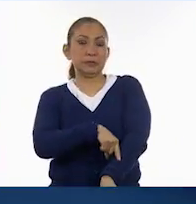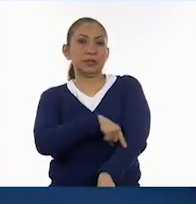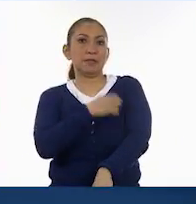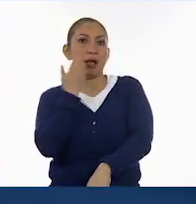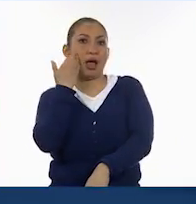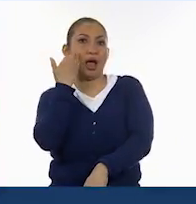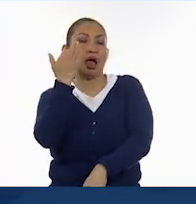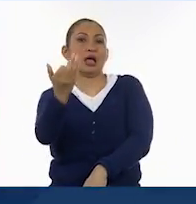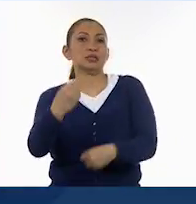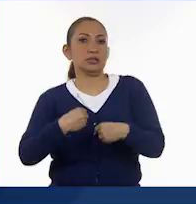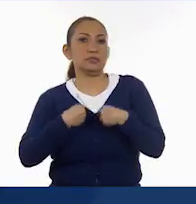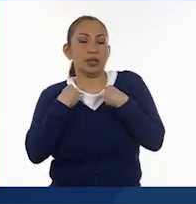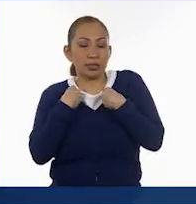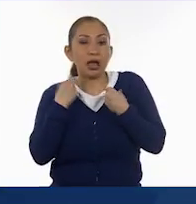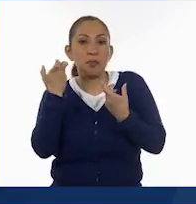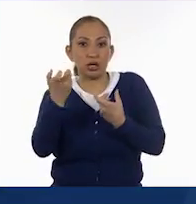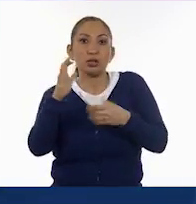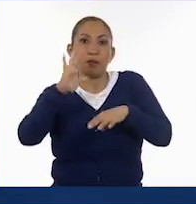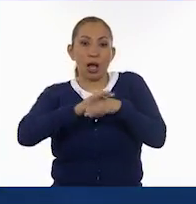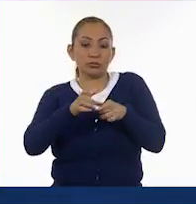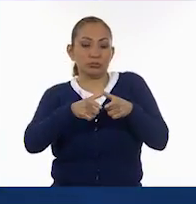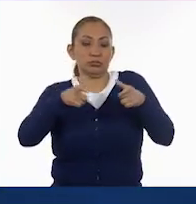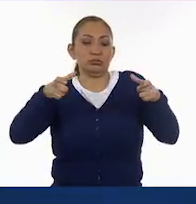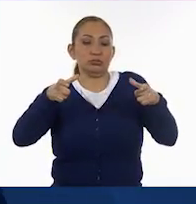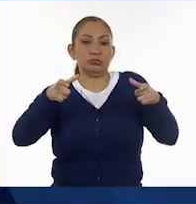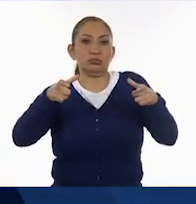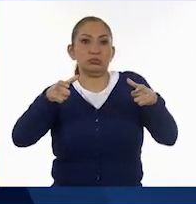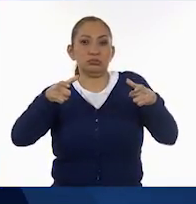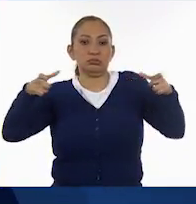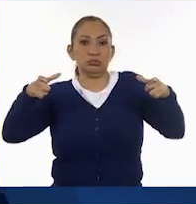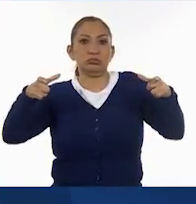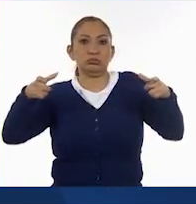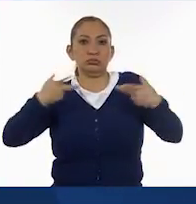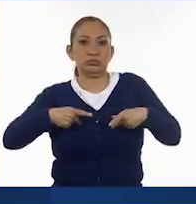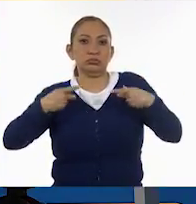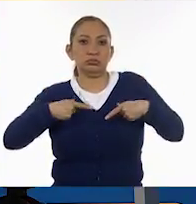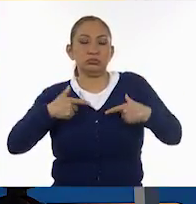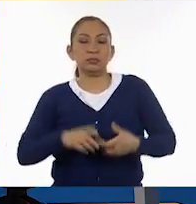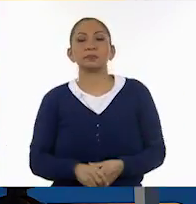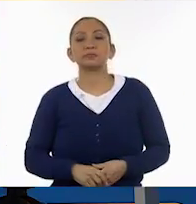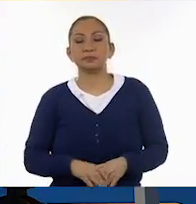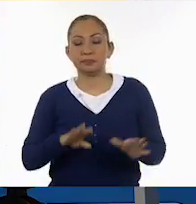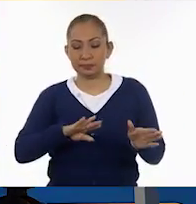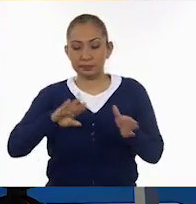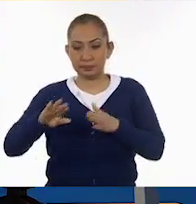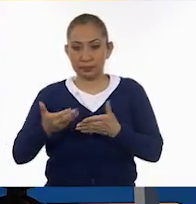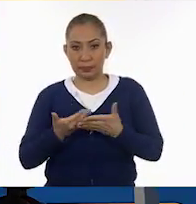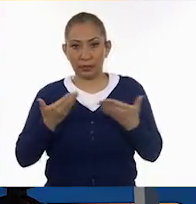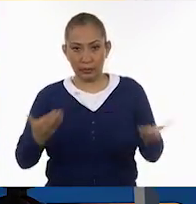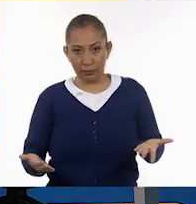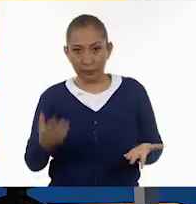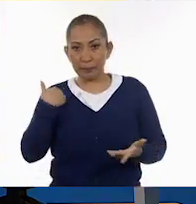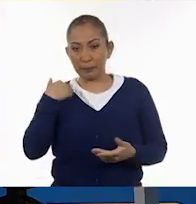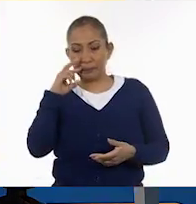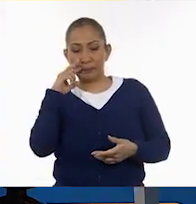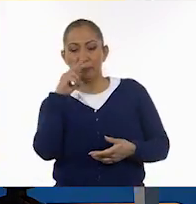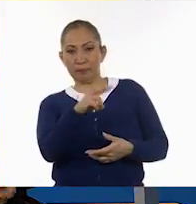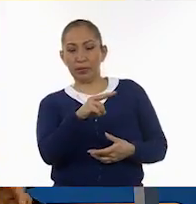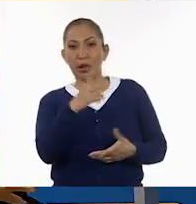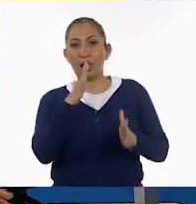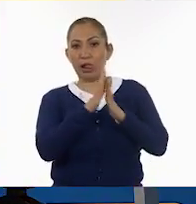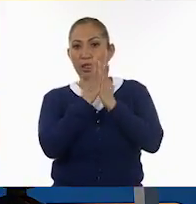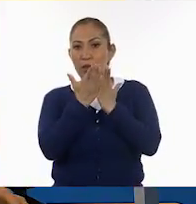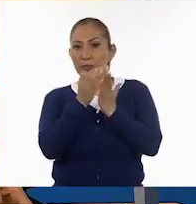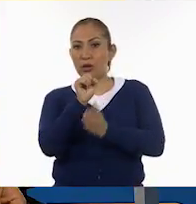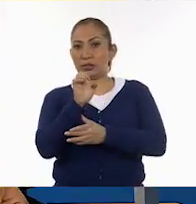aumentado y con esto también se ha incrementado el número de población. Sí. Y ahora pues vamos a revisar nuestro libro